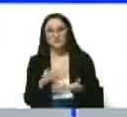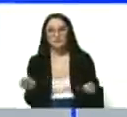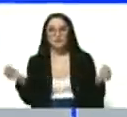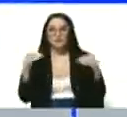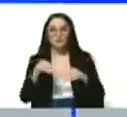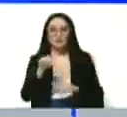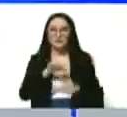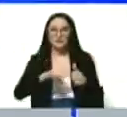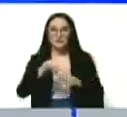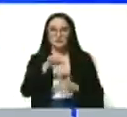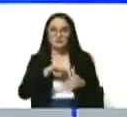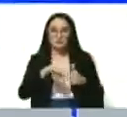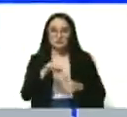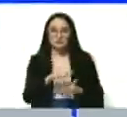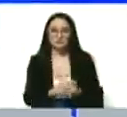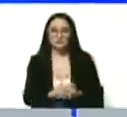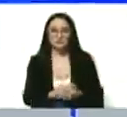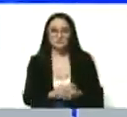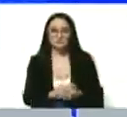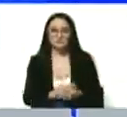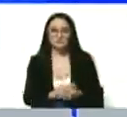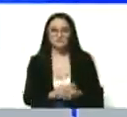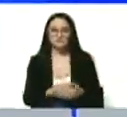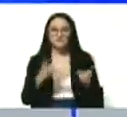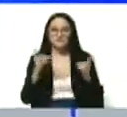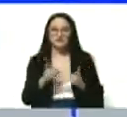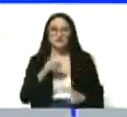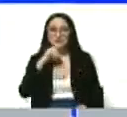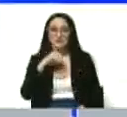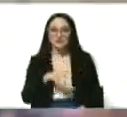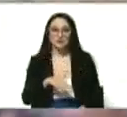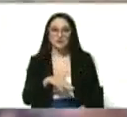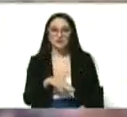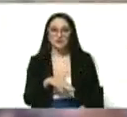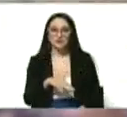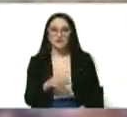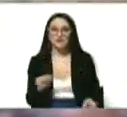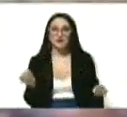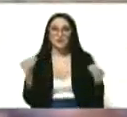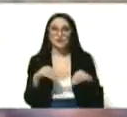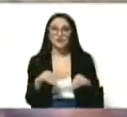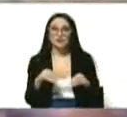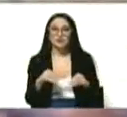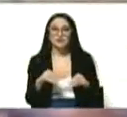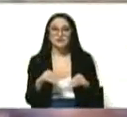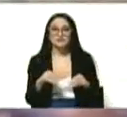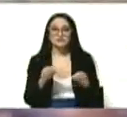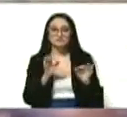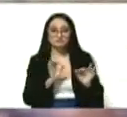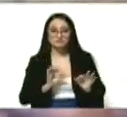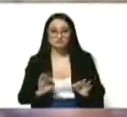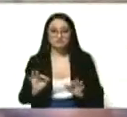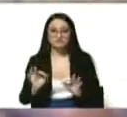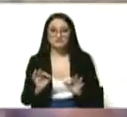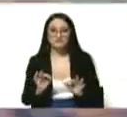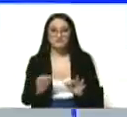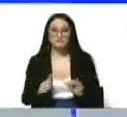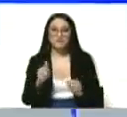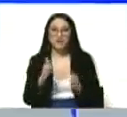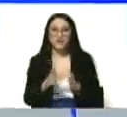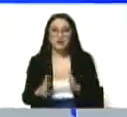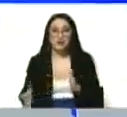de cooperación. Tomamos la decisión histórica de acordar un ajuste de producción el más largo